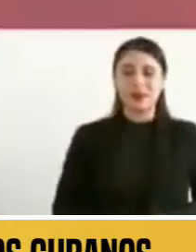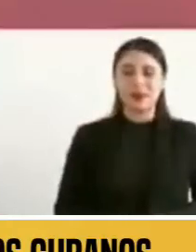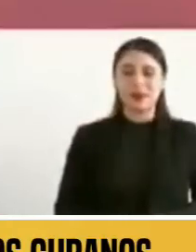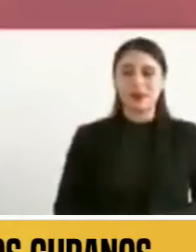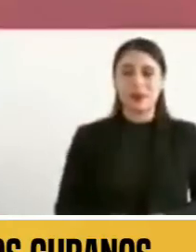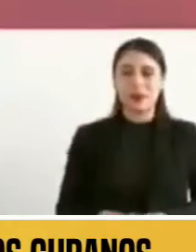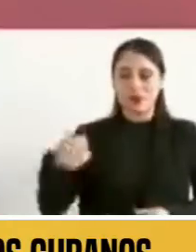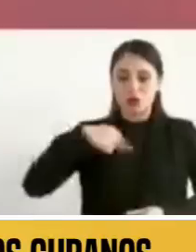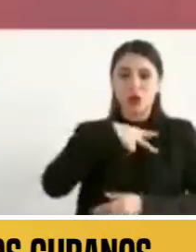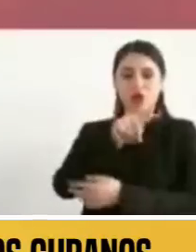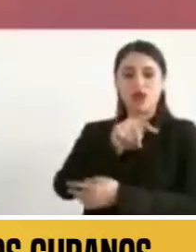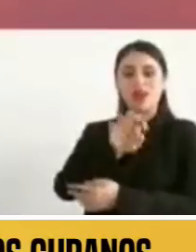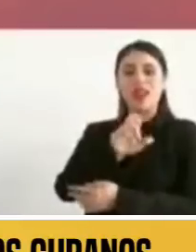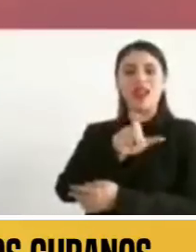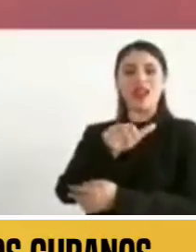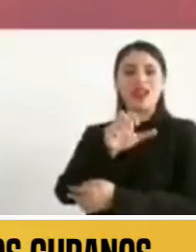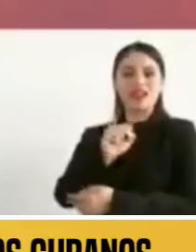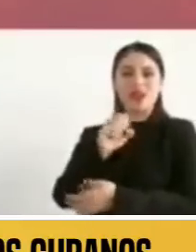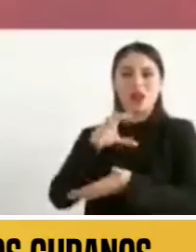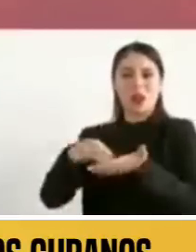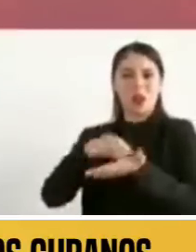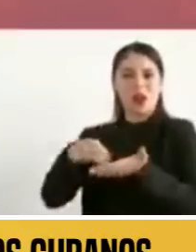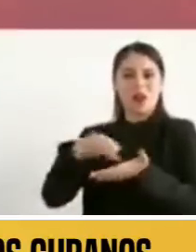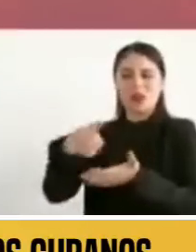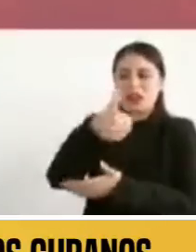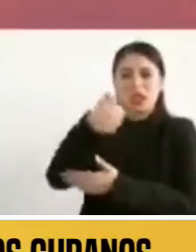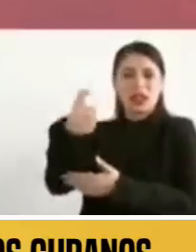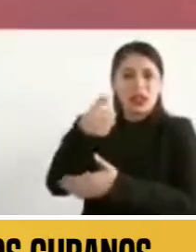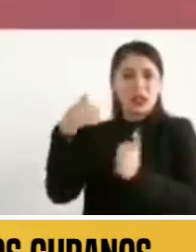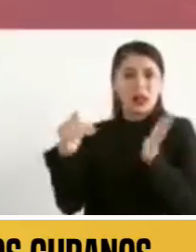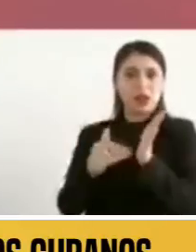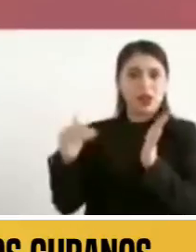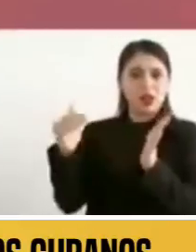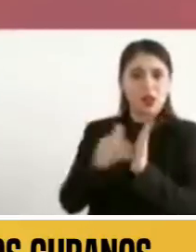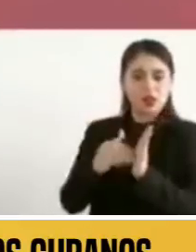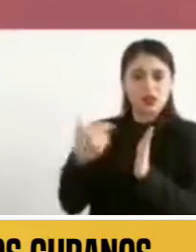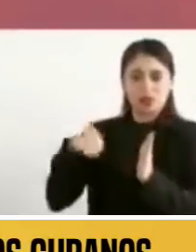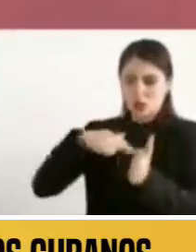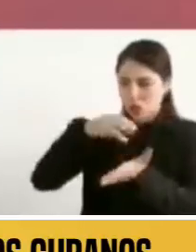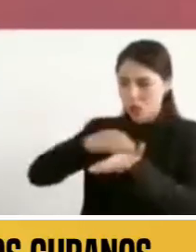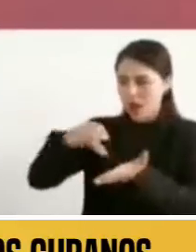Porque compramos una en Texas en